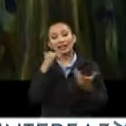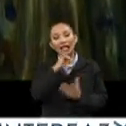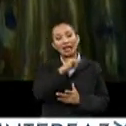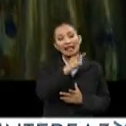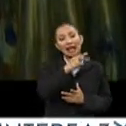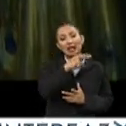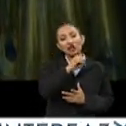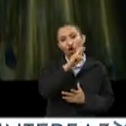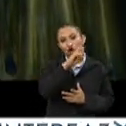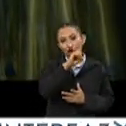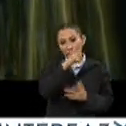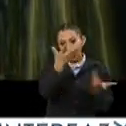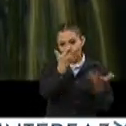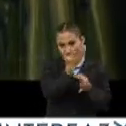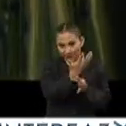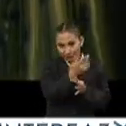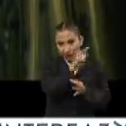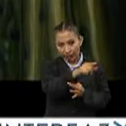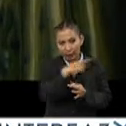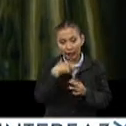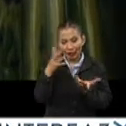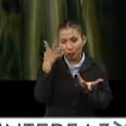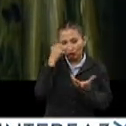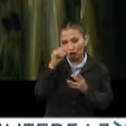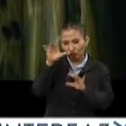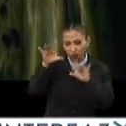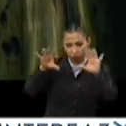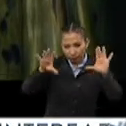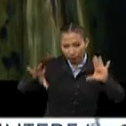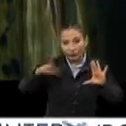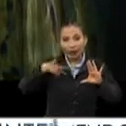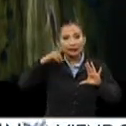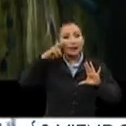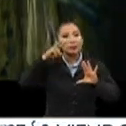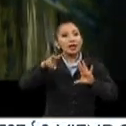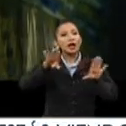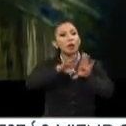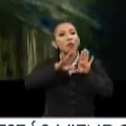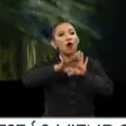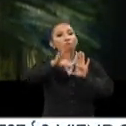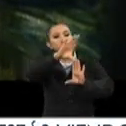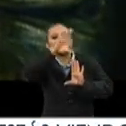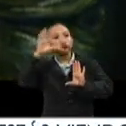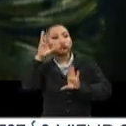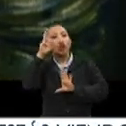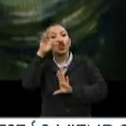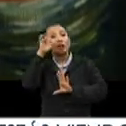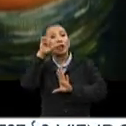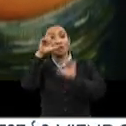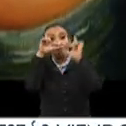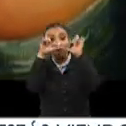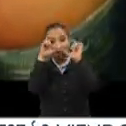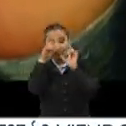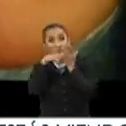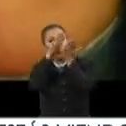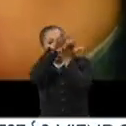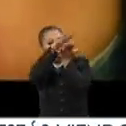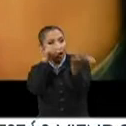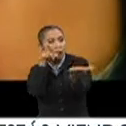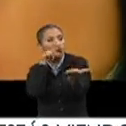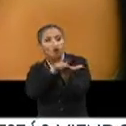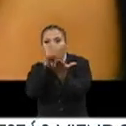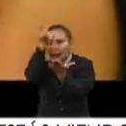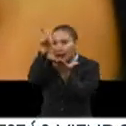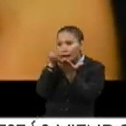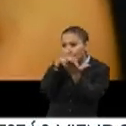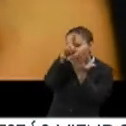Ignacio Rosas. De hecho, en la exposición tenemos un juego muy, muy lindo en donde aparece justamente este retrato de Rosas y la fotografía de Rosas pintando el retrato